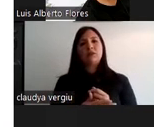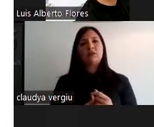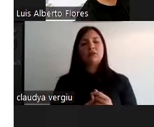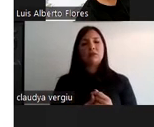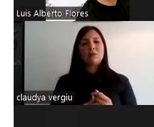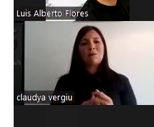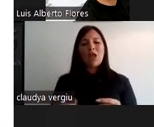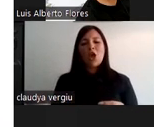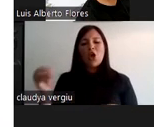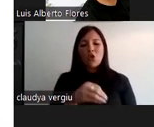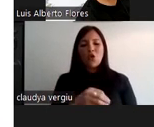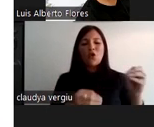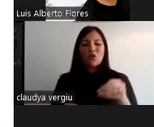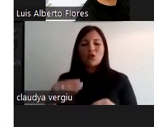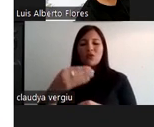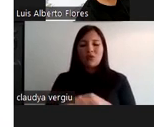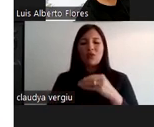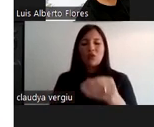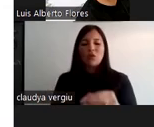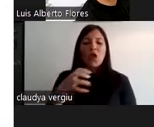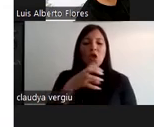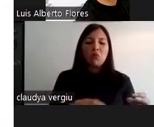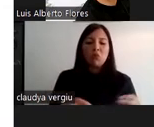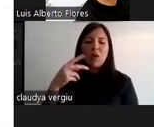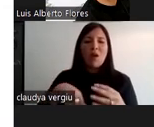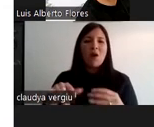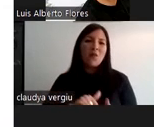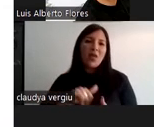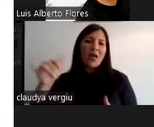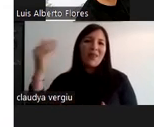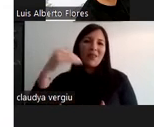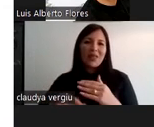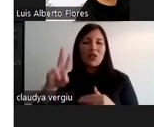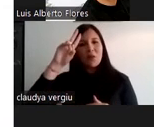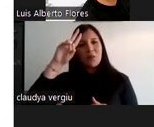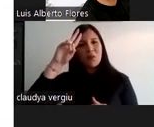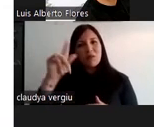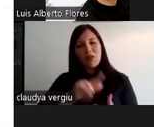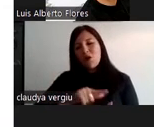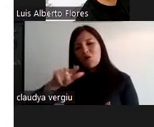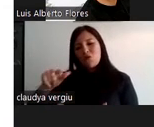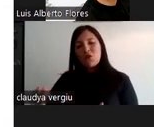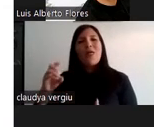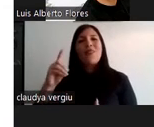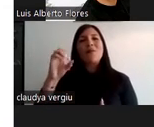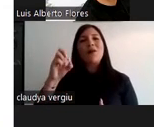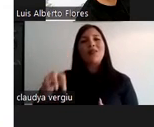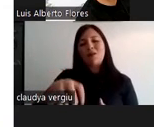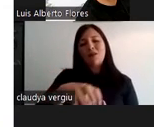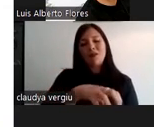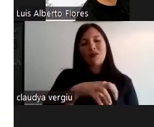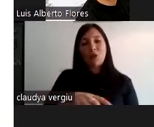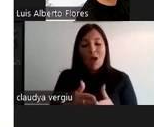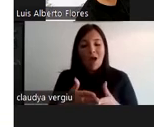continuo de lo que es excursiones viajes dentro de departamento viaje fuera del departamento se va dando se va